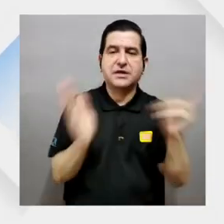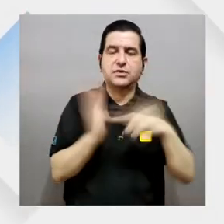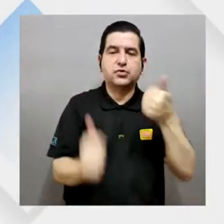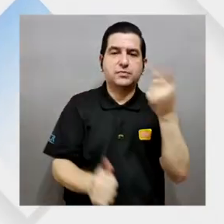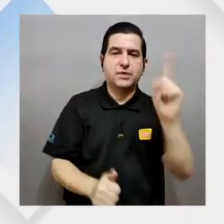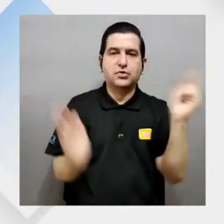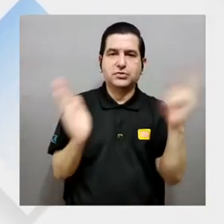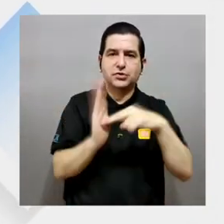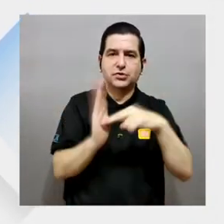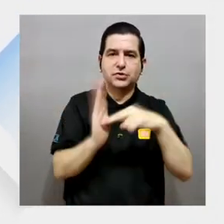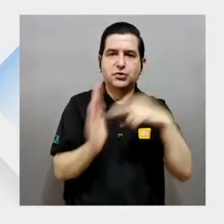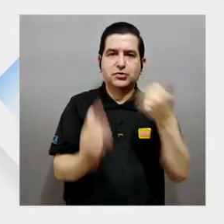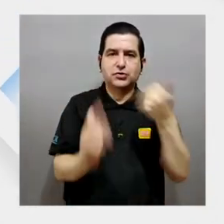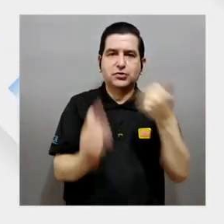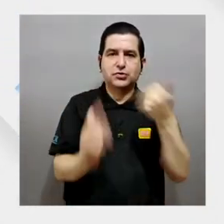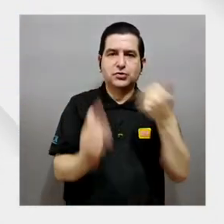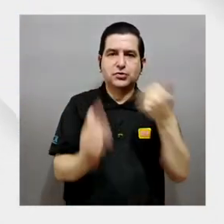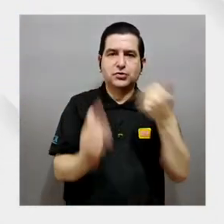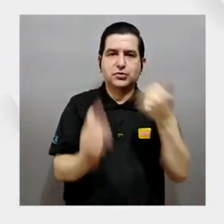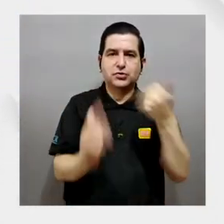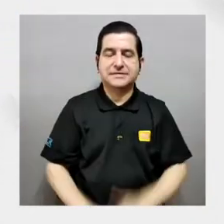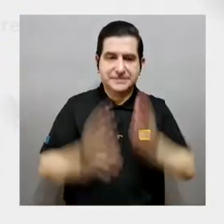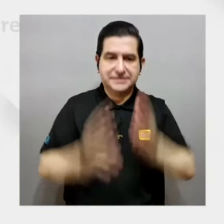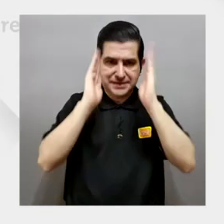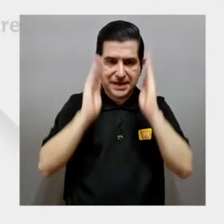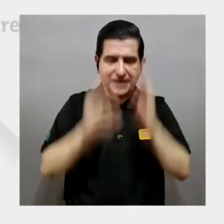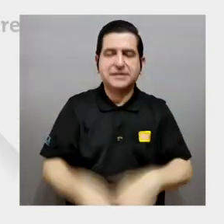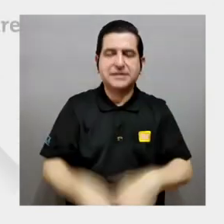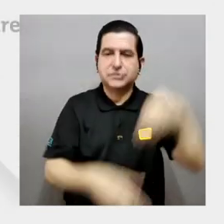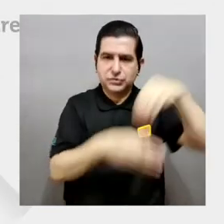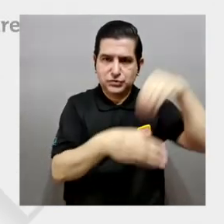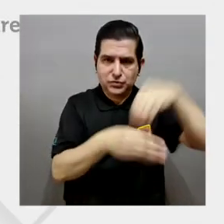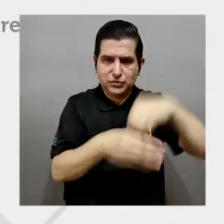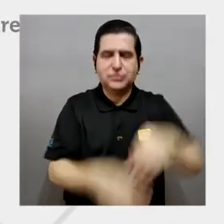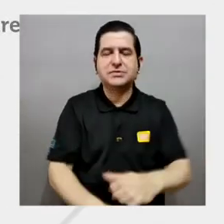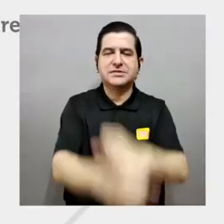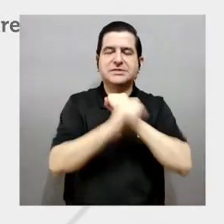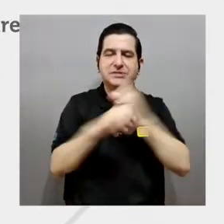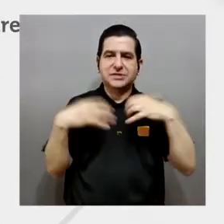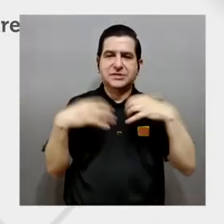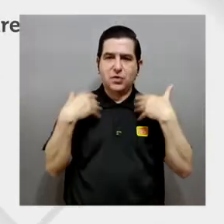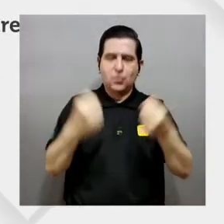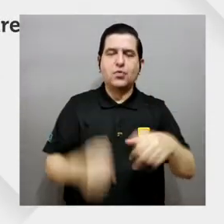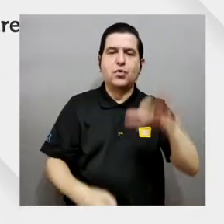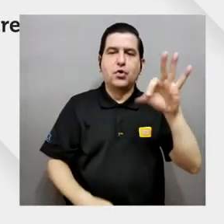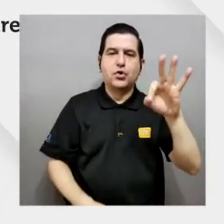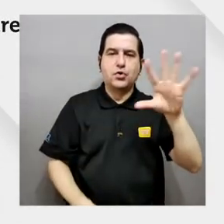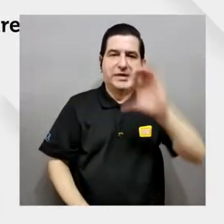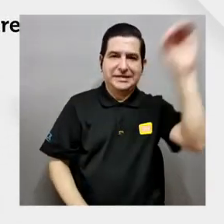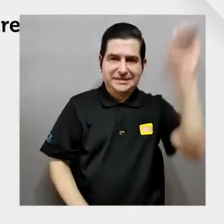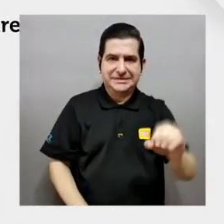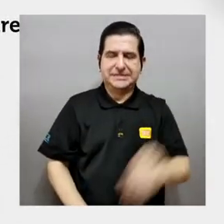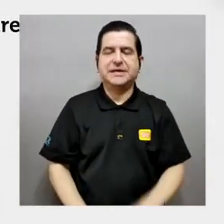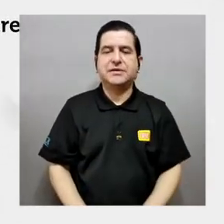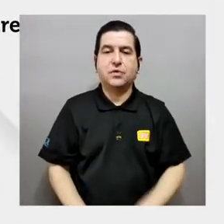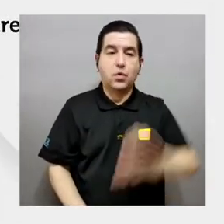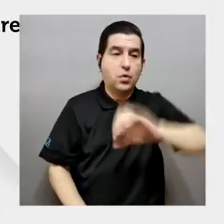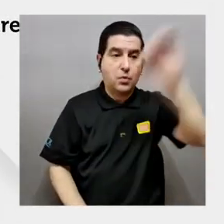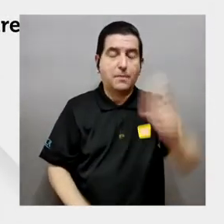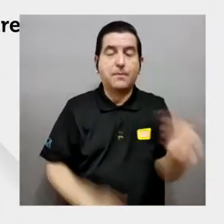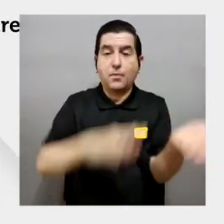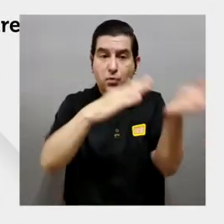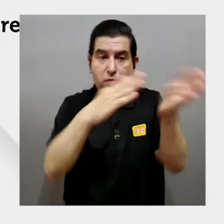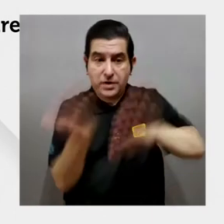promedio de varios años del 2011 al 2016. La cobertura contributiva del seguro de salud es de